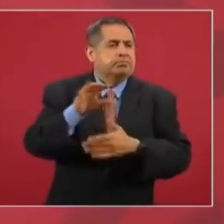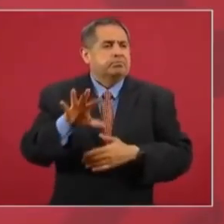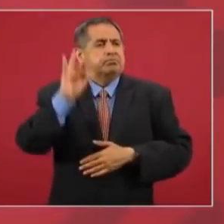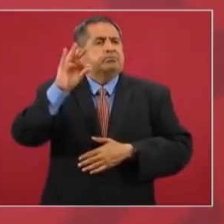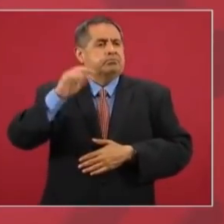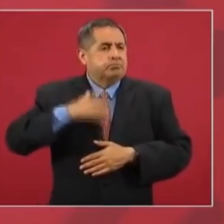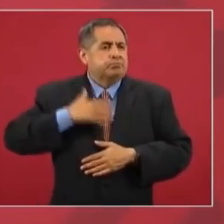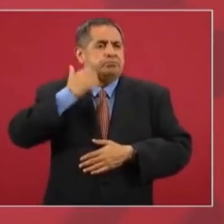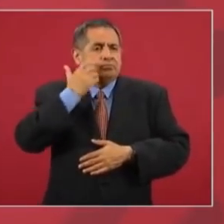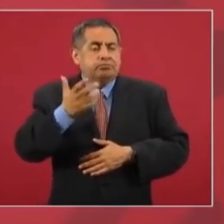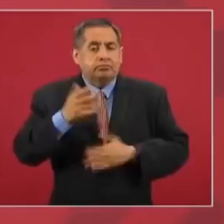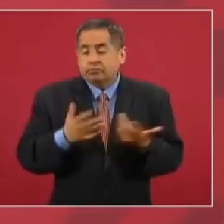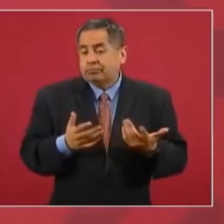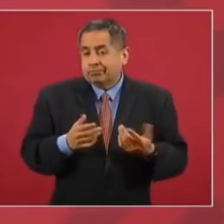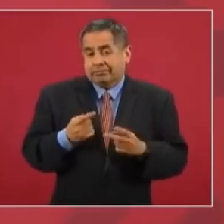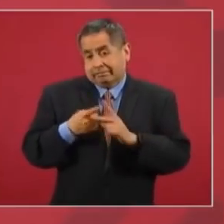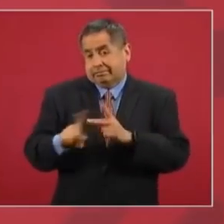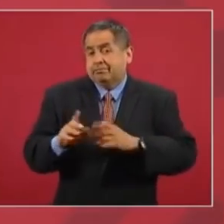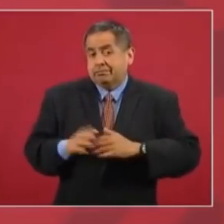que hacer nuestra labor